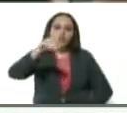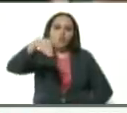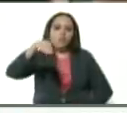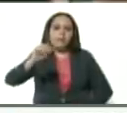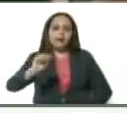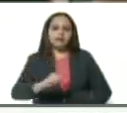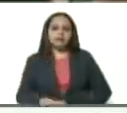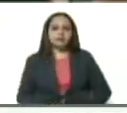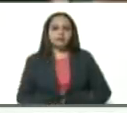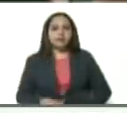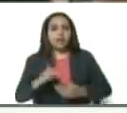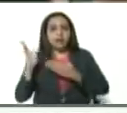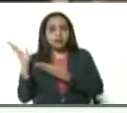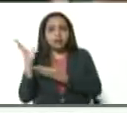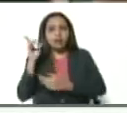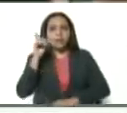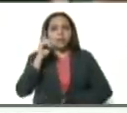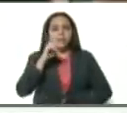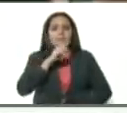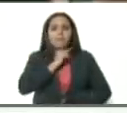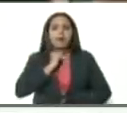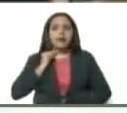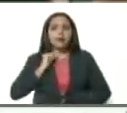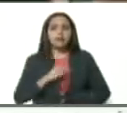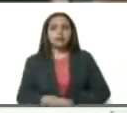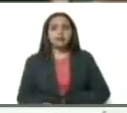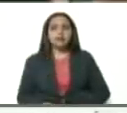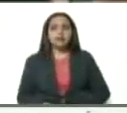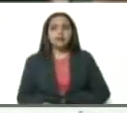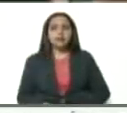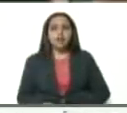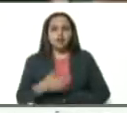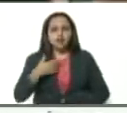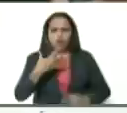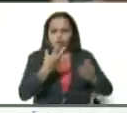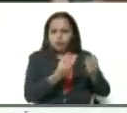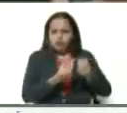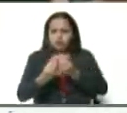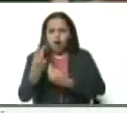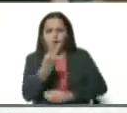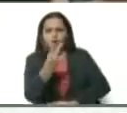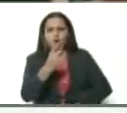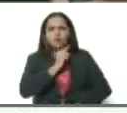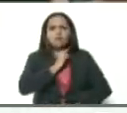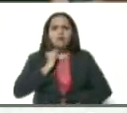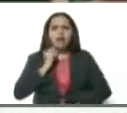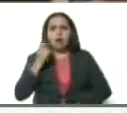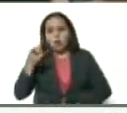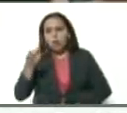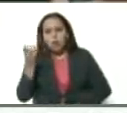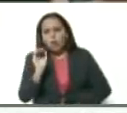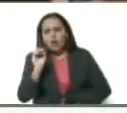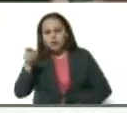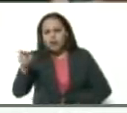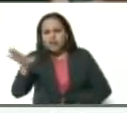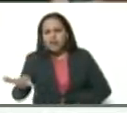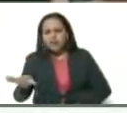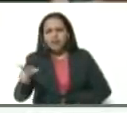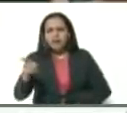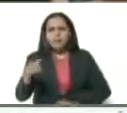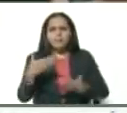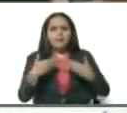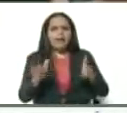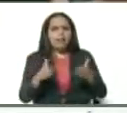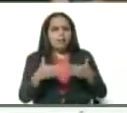al padre Vidal. Cuando fuimos, yo me los llevé, o ellos estaban en Panamá,